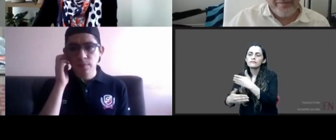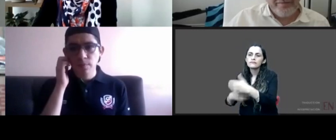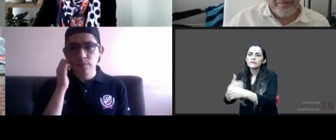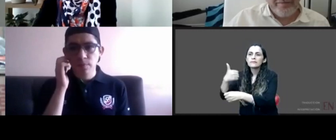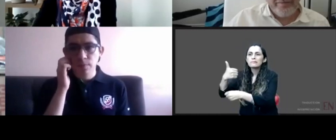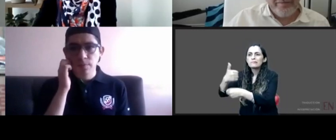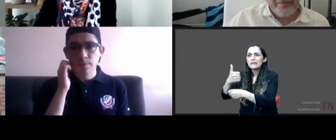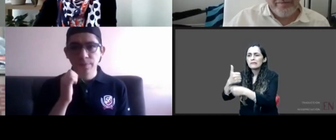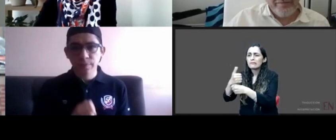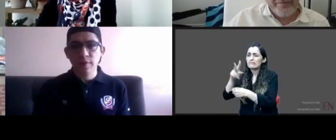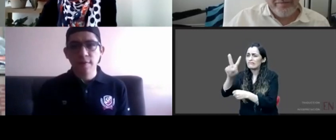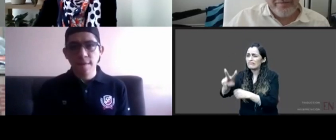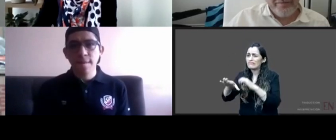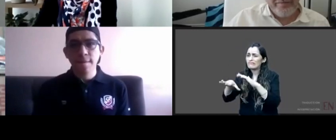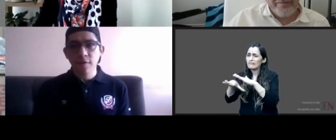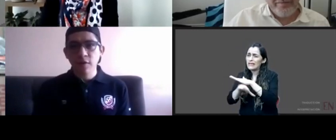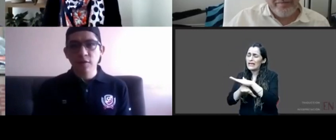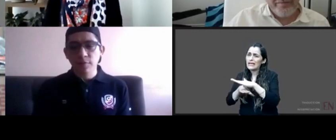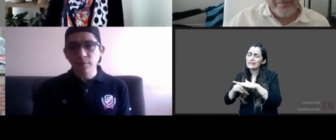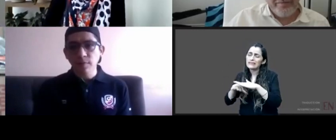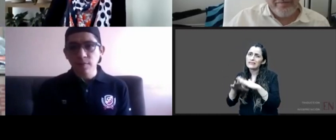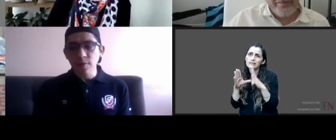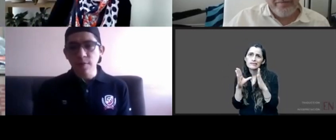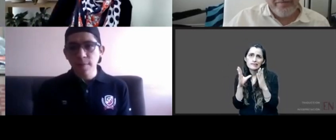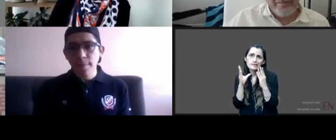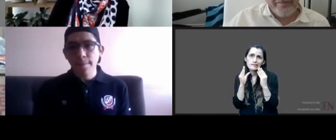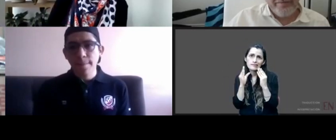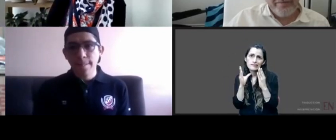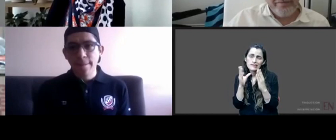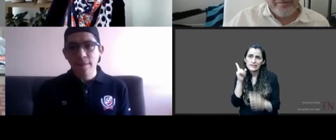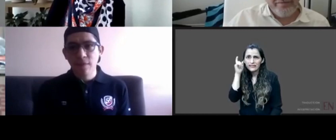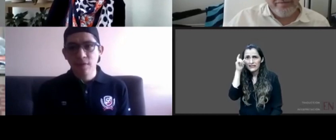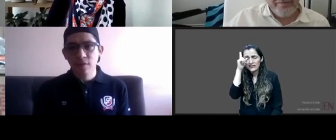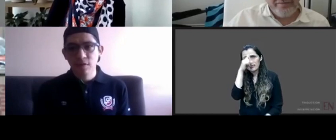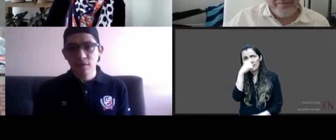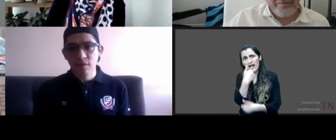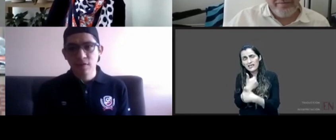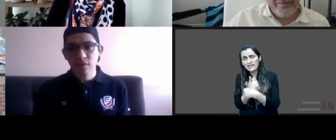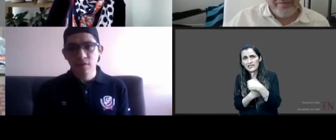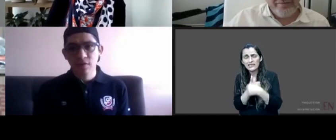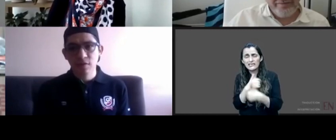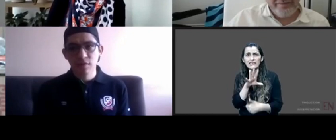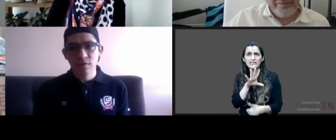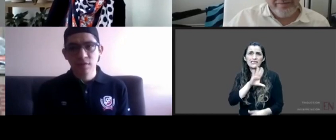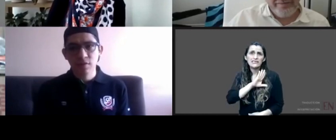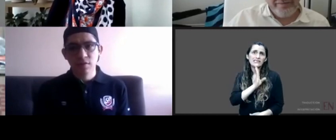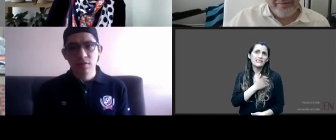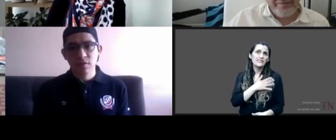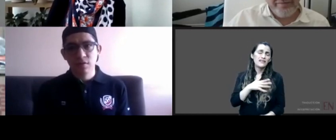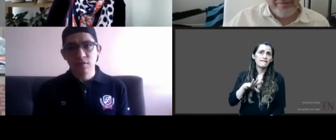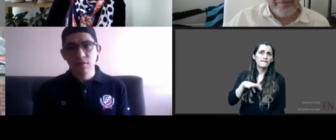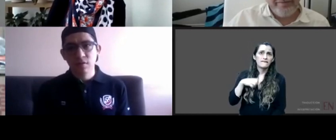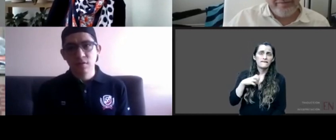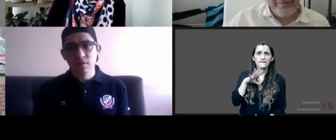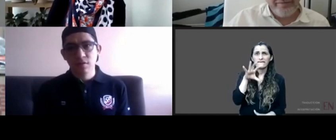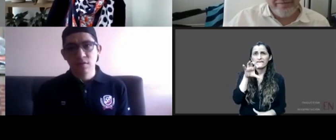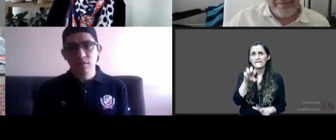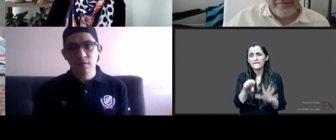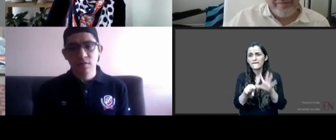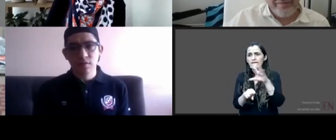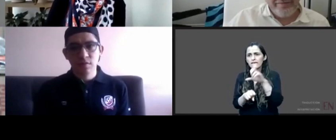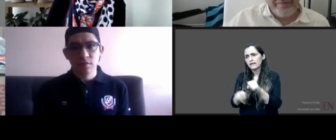básico, pero se nos es difícil porque comprender el español, las materias en español, es muy